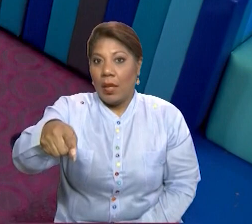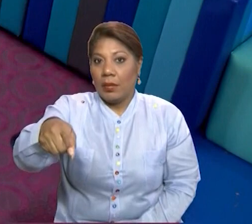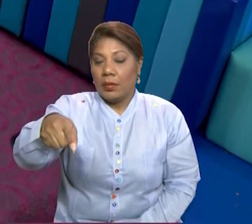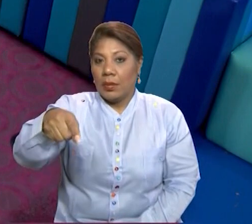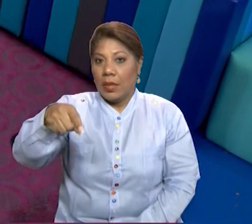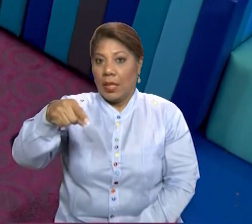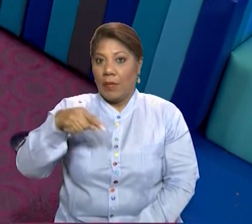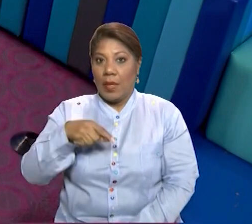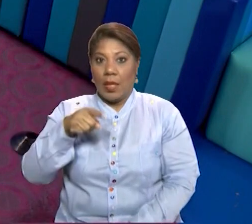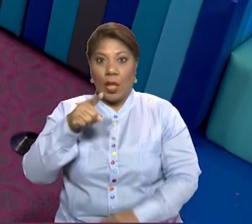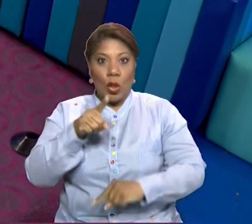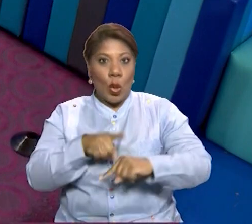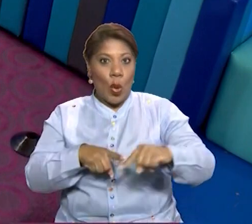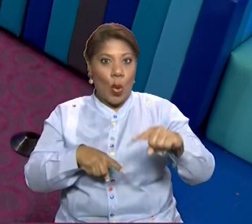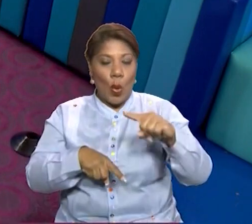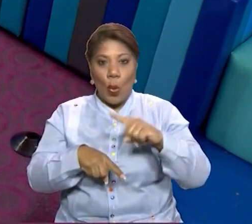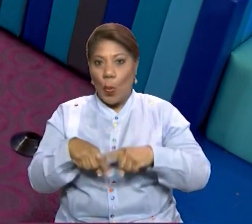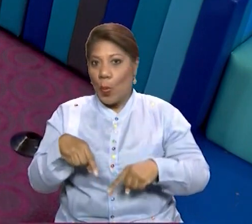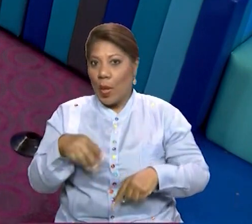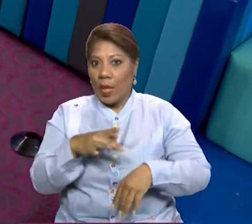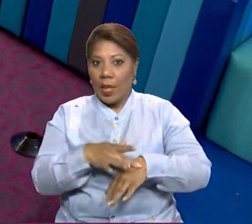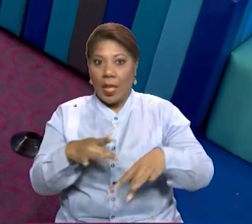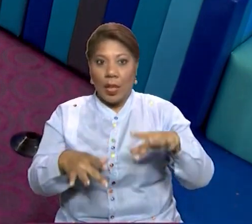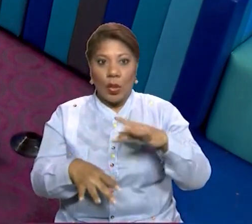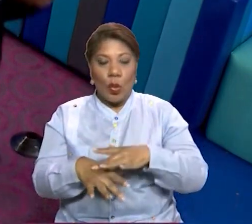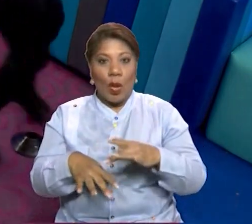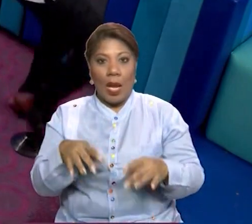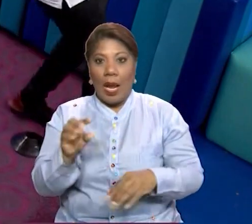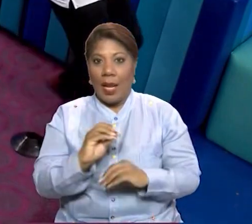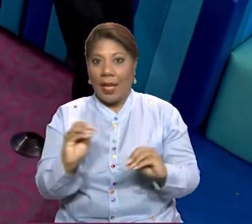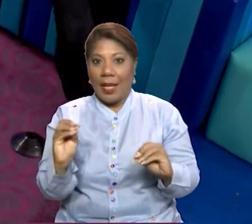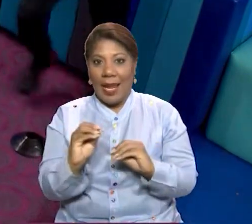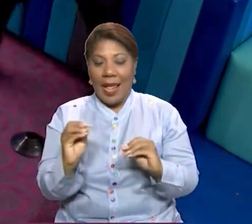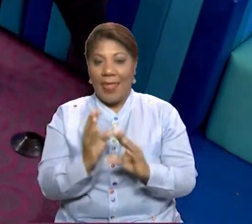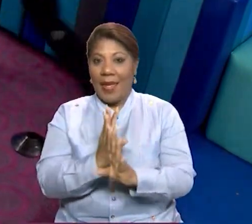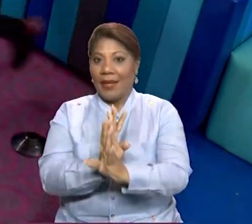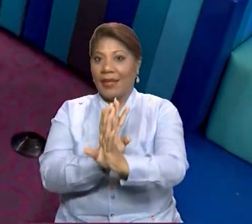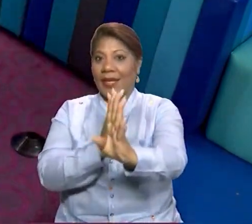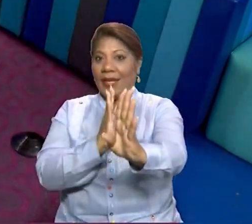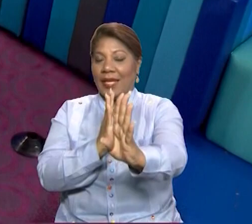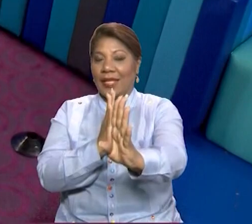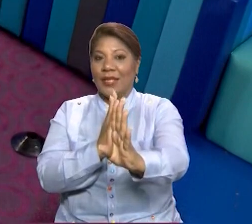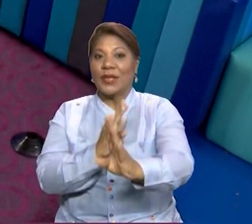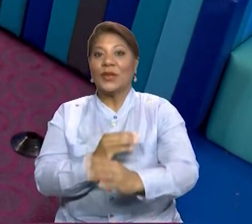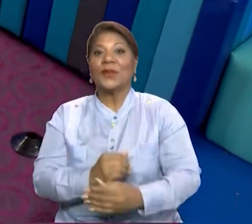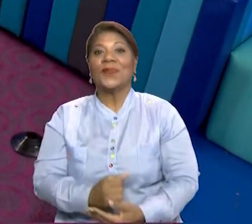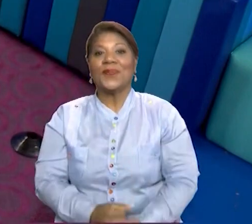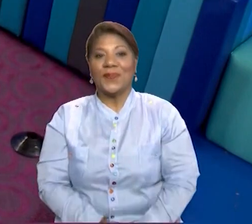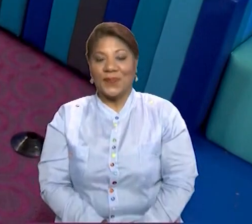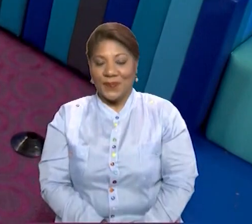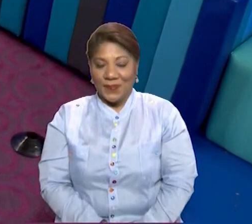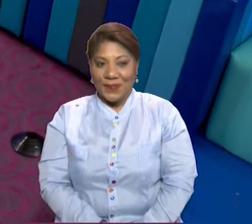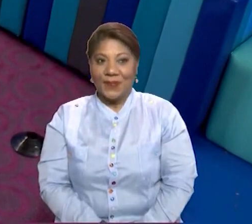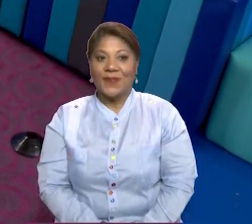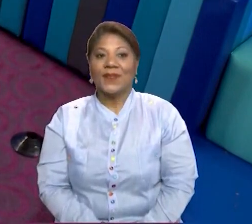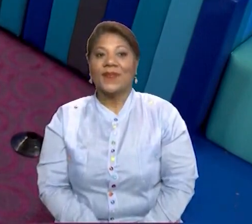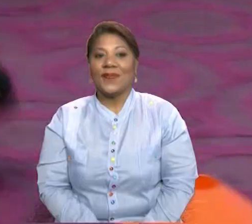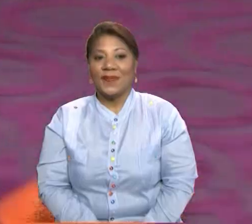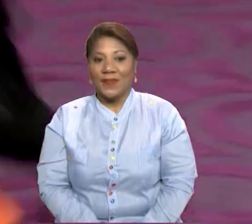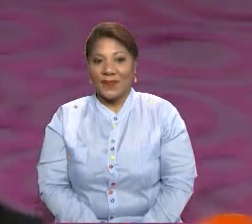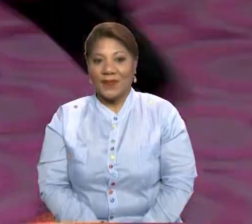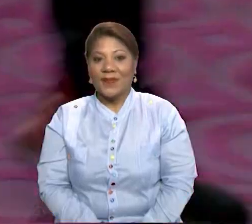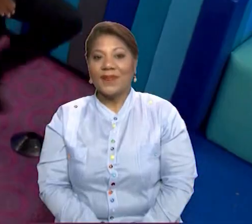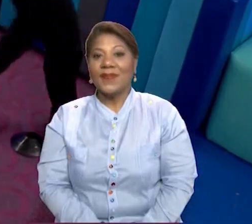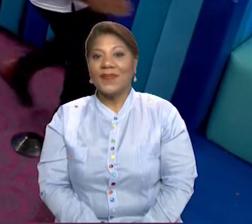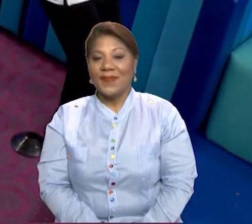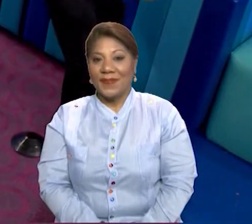toca. Sobre la punta de los pies, ya. Uno, vengo por fuera. Rapidito. Un,